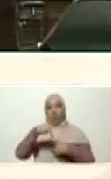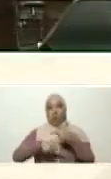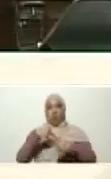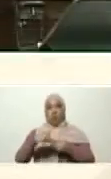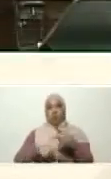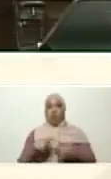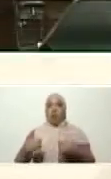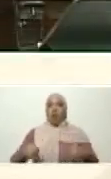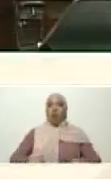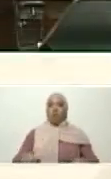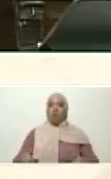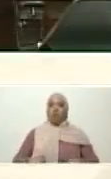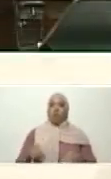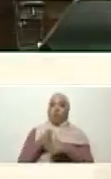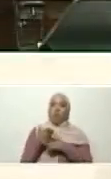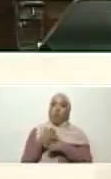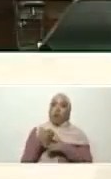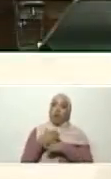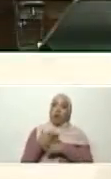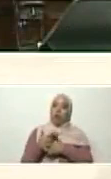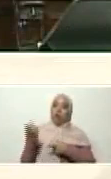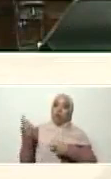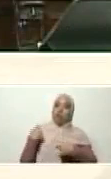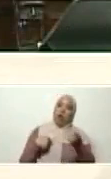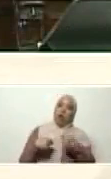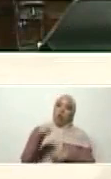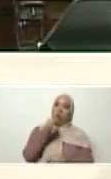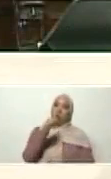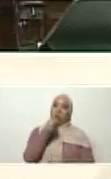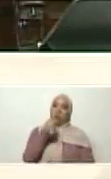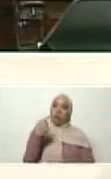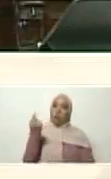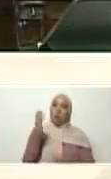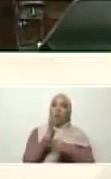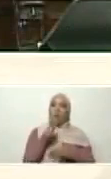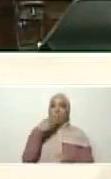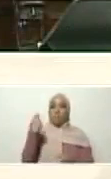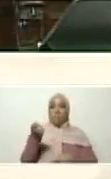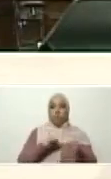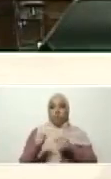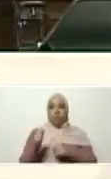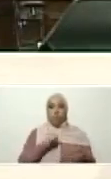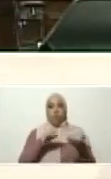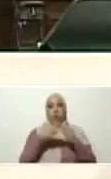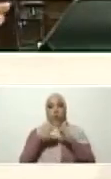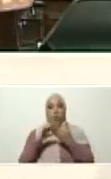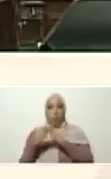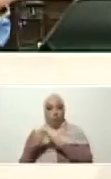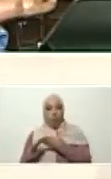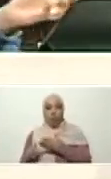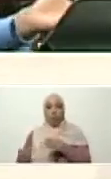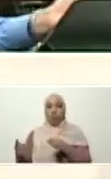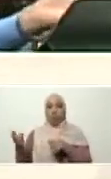Del esfuerzo compartido, de la estrategia económica correcta, del financiamiento, del movimiento comercial, de la